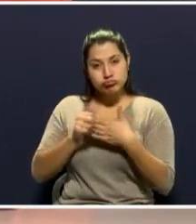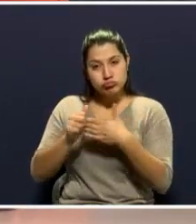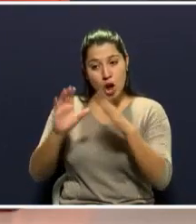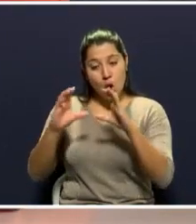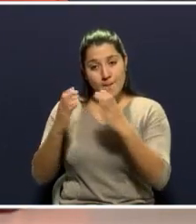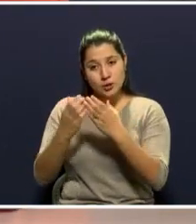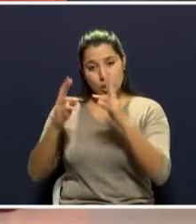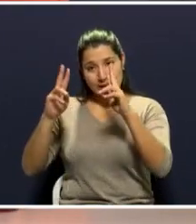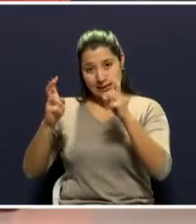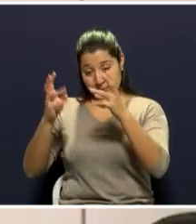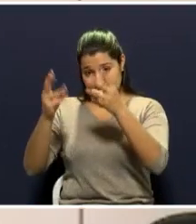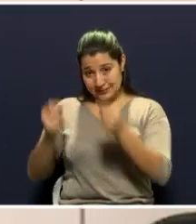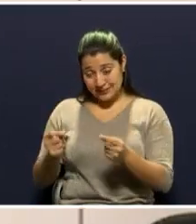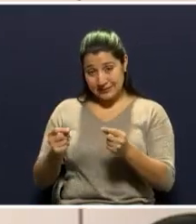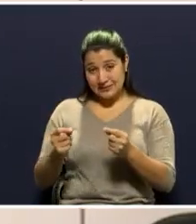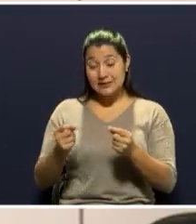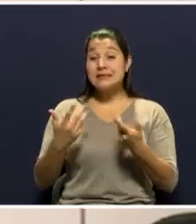de